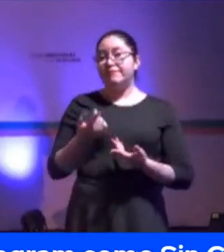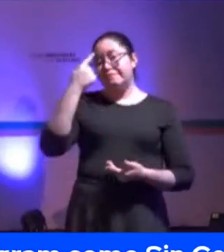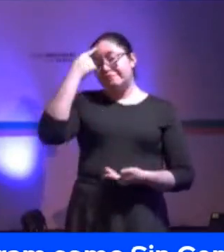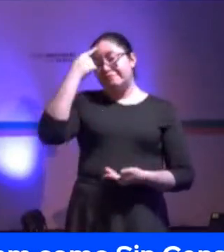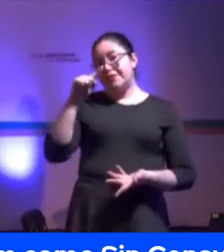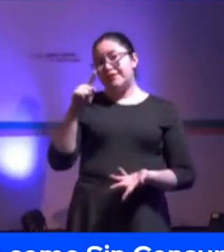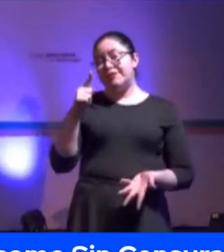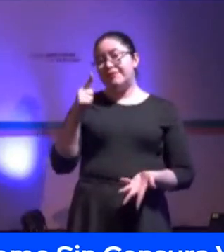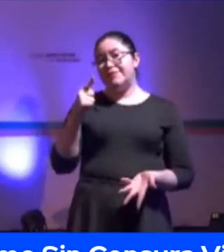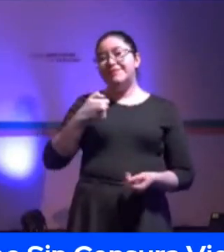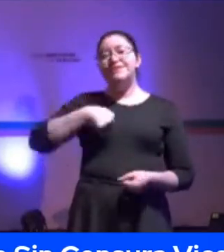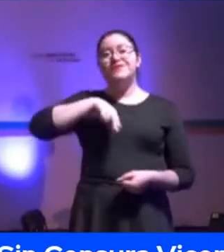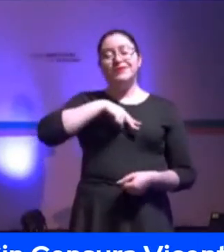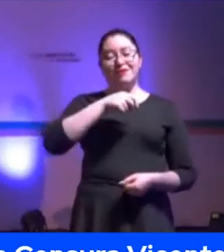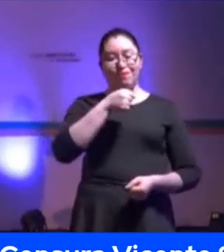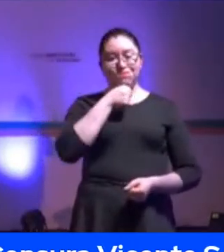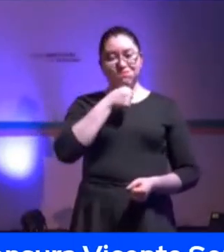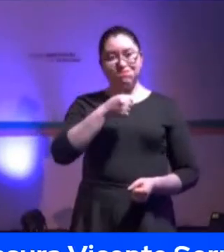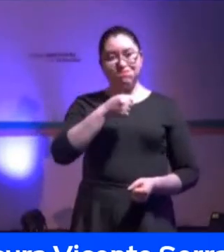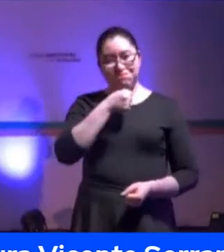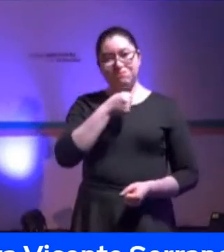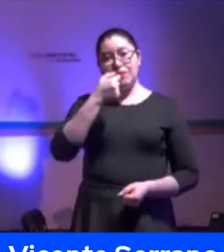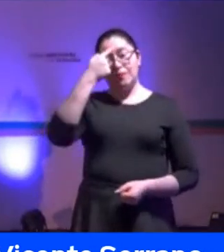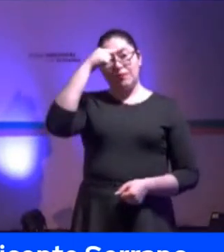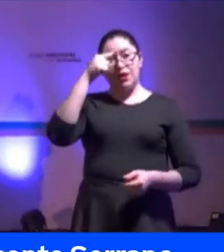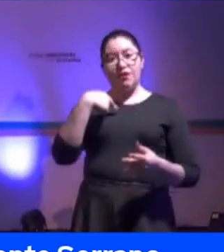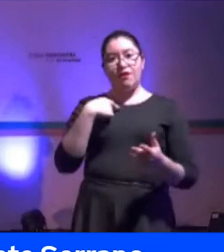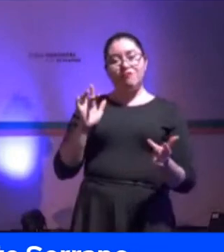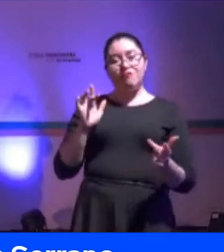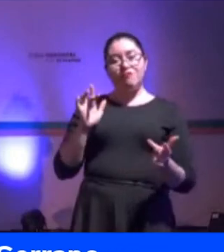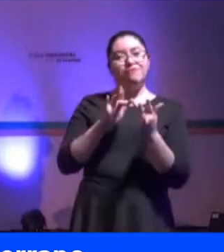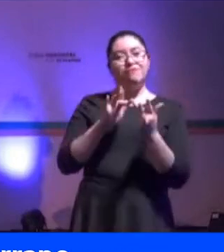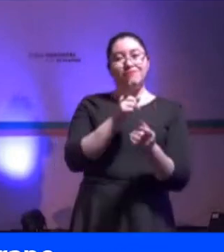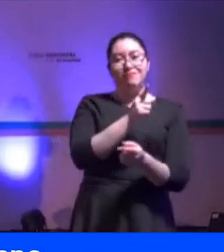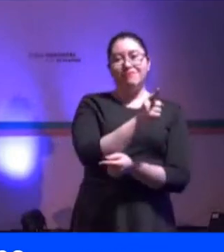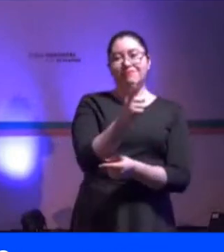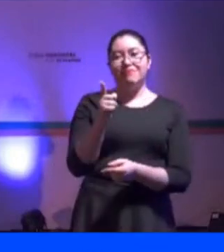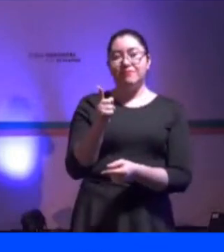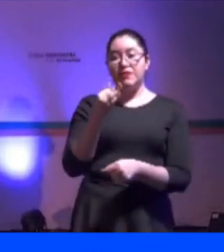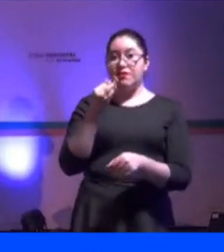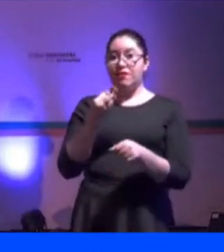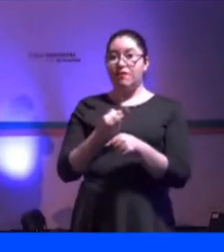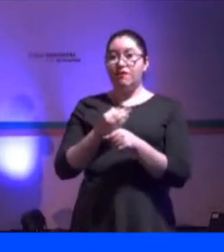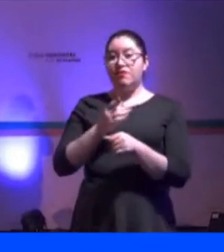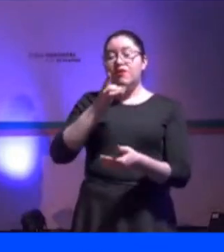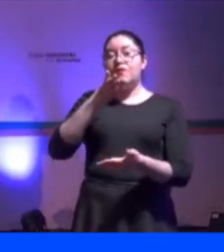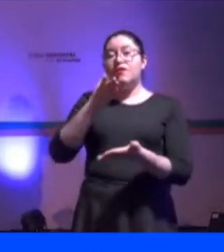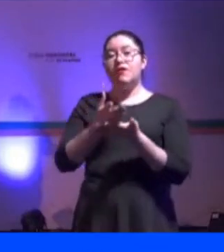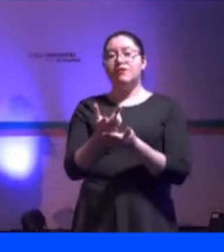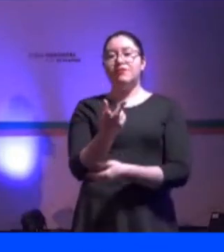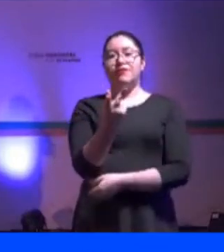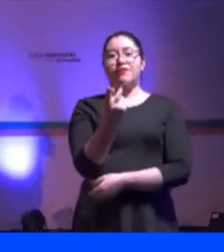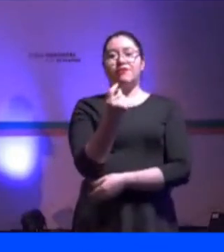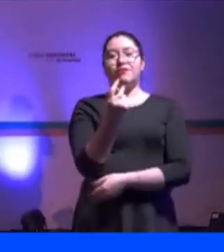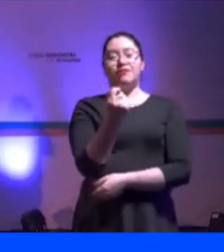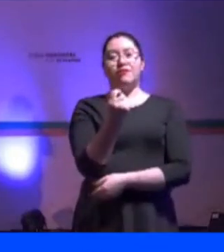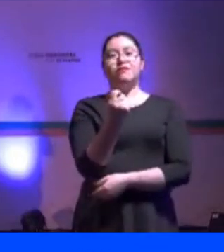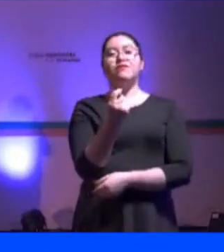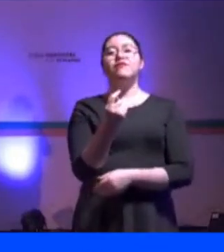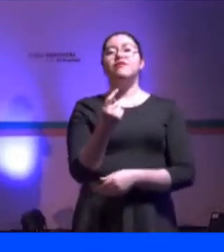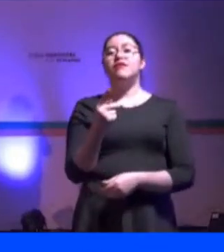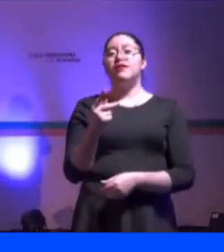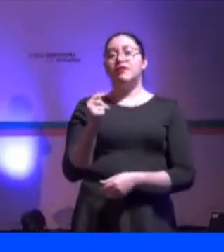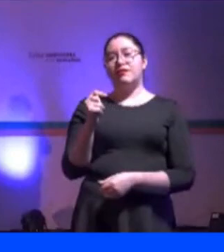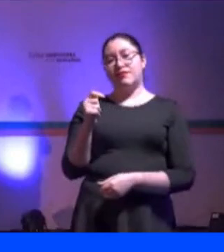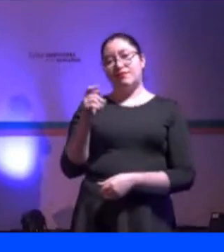que vamos a tener los periodistas de llegar a donde hoy solamente llega Televisa y TV